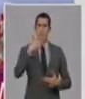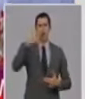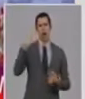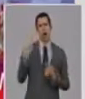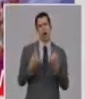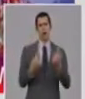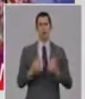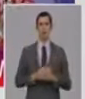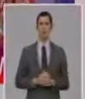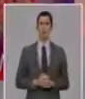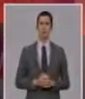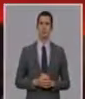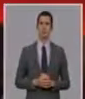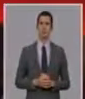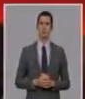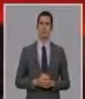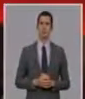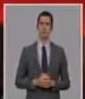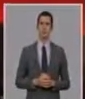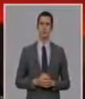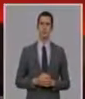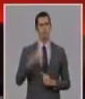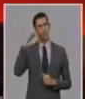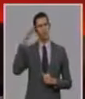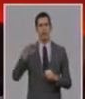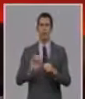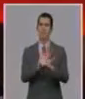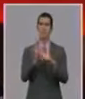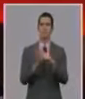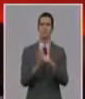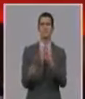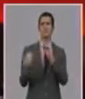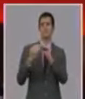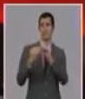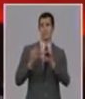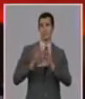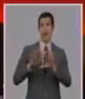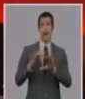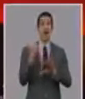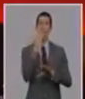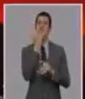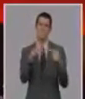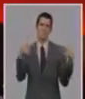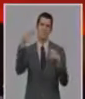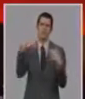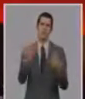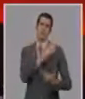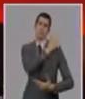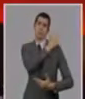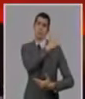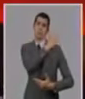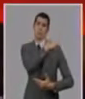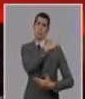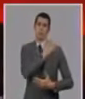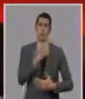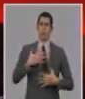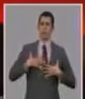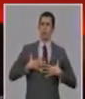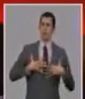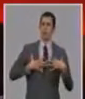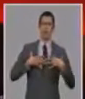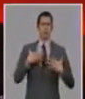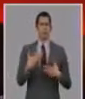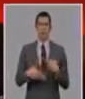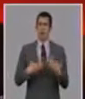medida la capacidad vital como función respiratoria y les ha mejorado también el test de la marcha. Por tanto, hasta